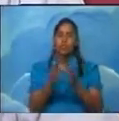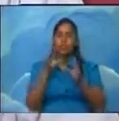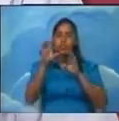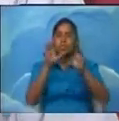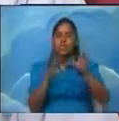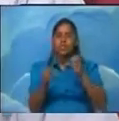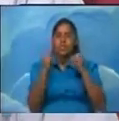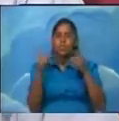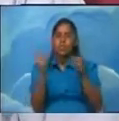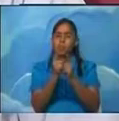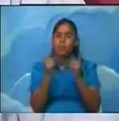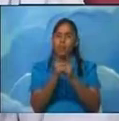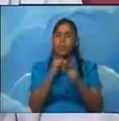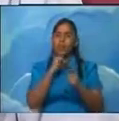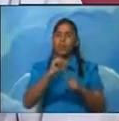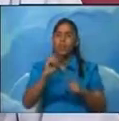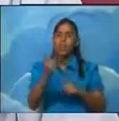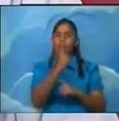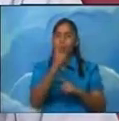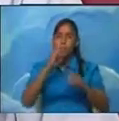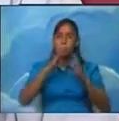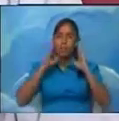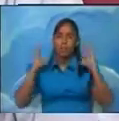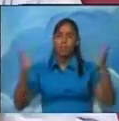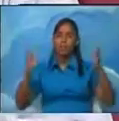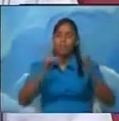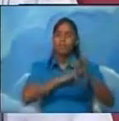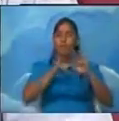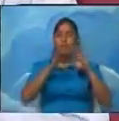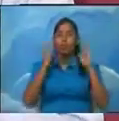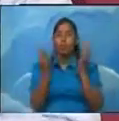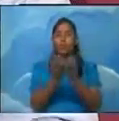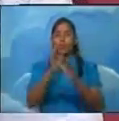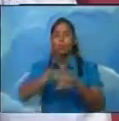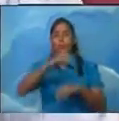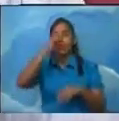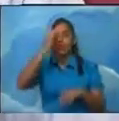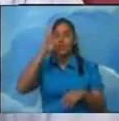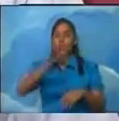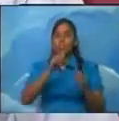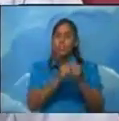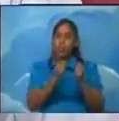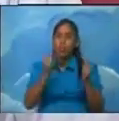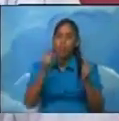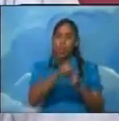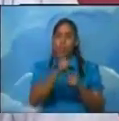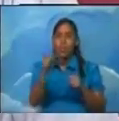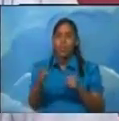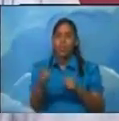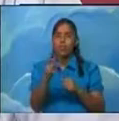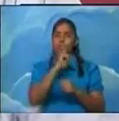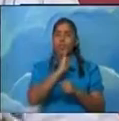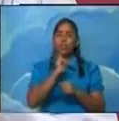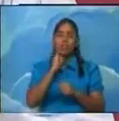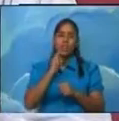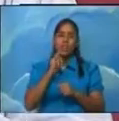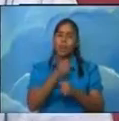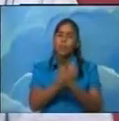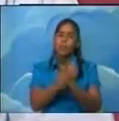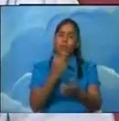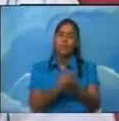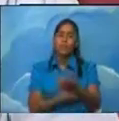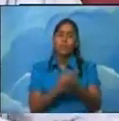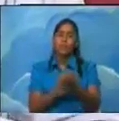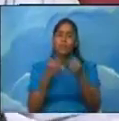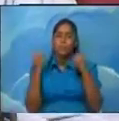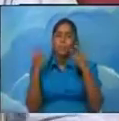tan pequeña, es una de las primeras potencias del mundo, porque Dios está con ellos. Bendita la gloria de nuestro Dios. Amados hermanos,